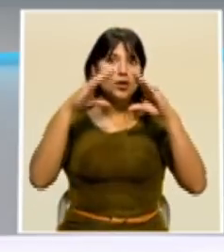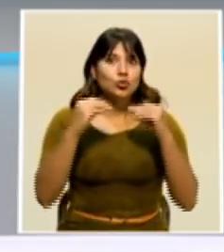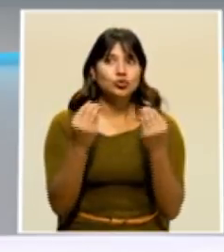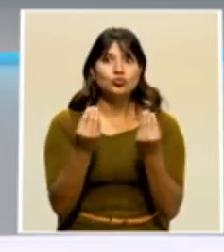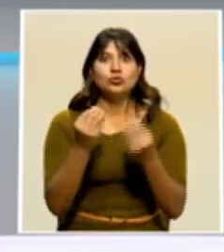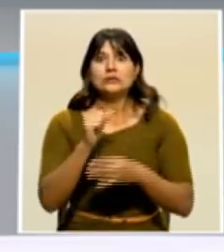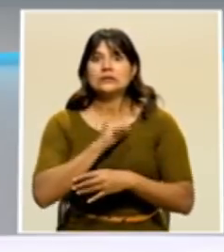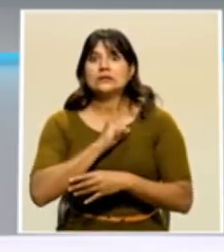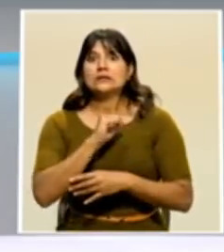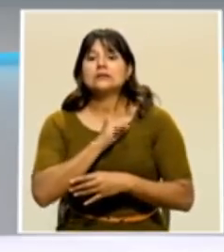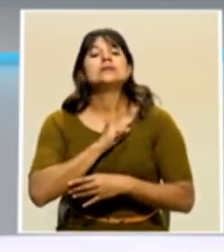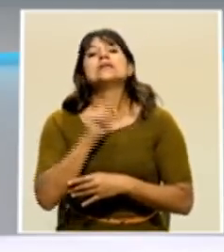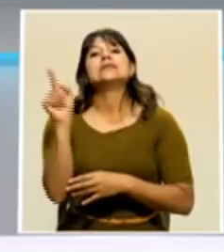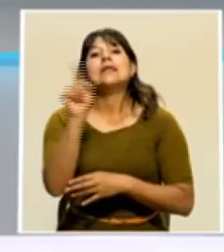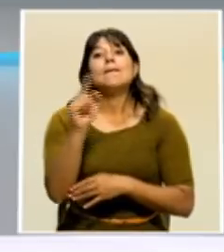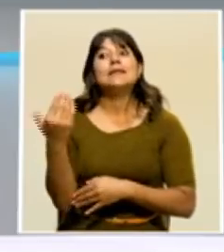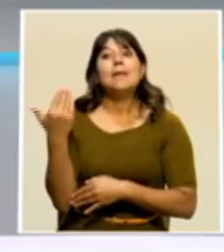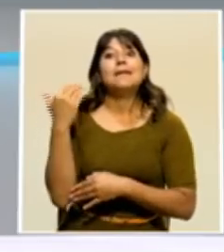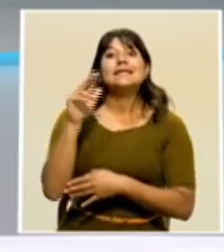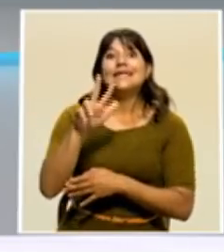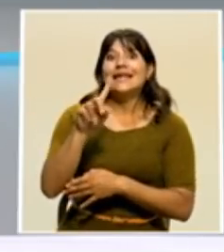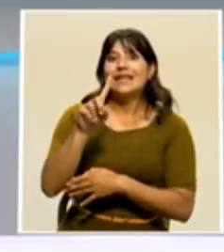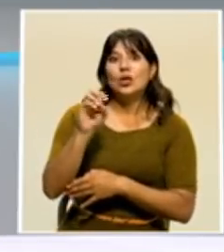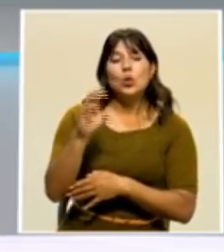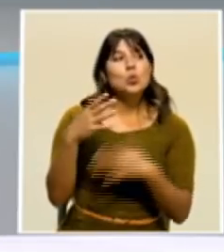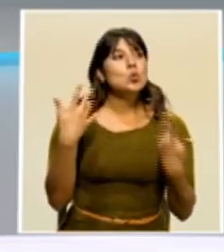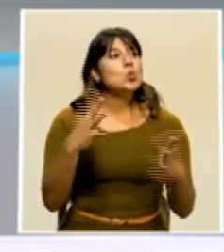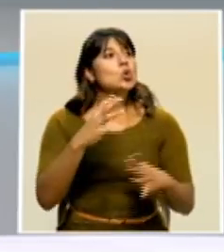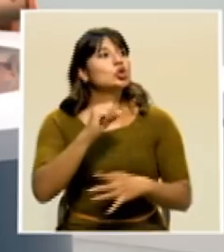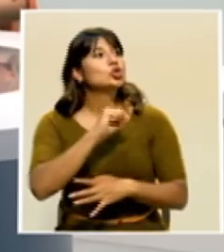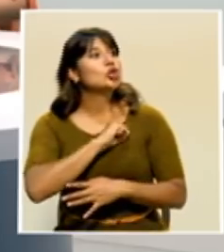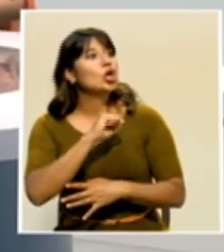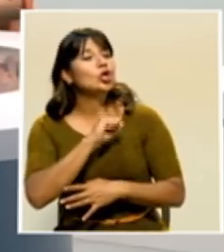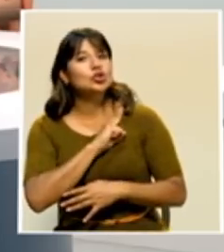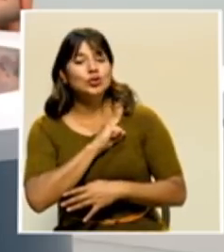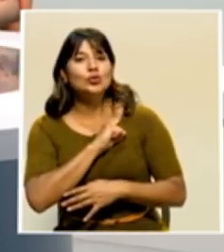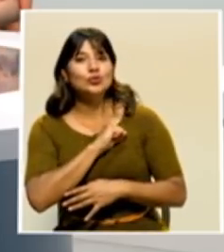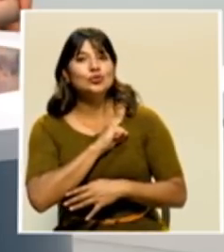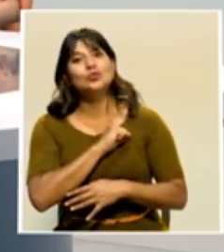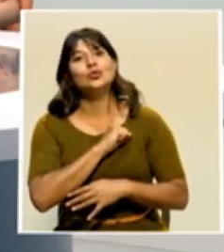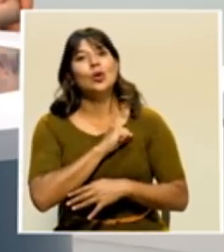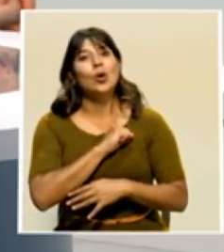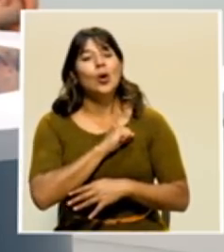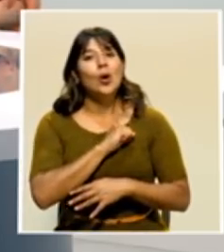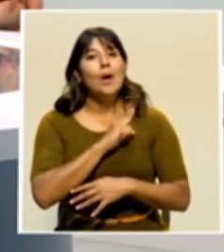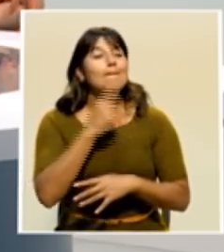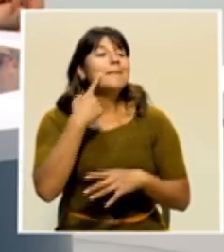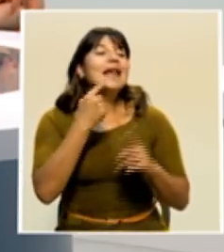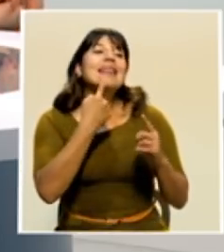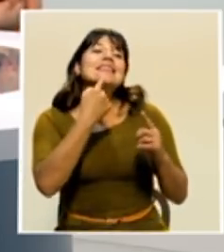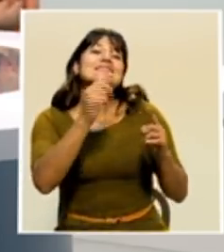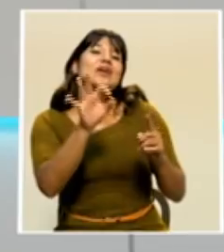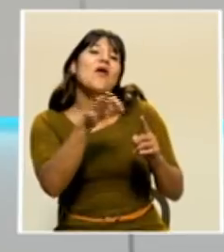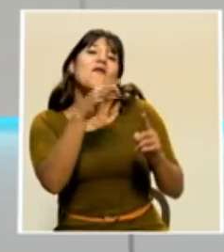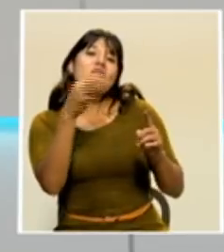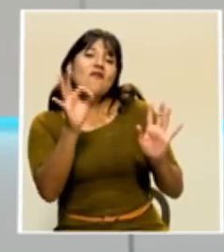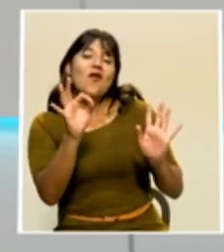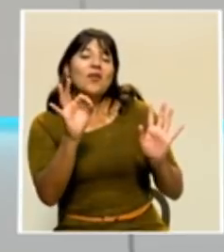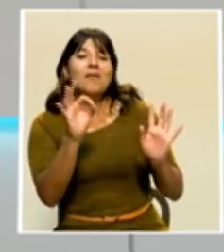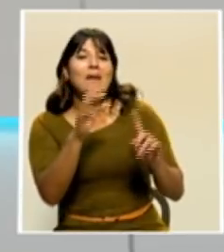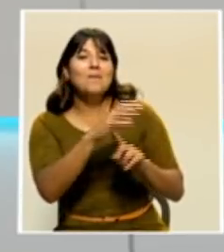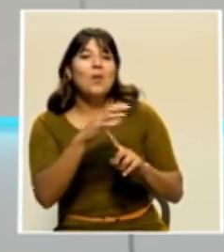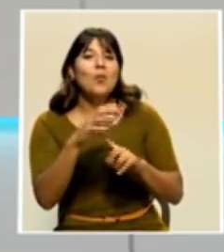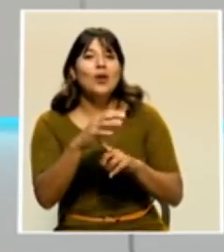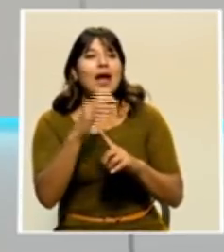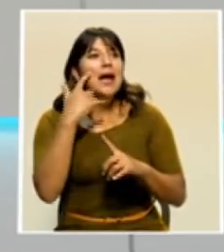vivió Saprissa el pasado 31 de octubre. Tremendo susto. Para decirlo popularmente, se le murieron